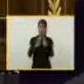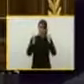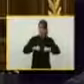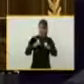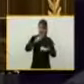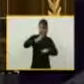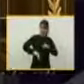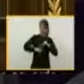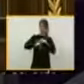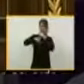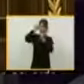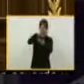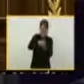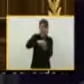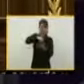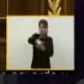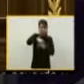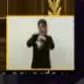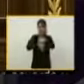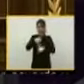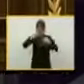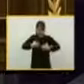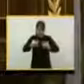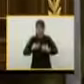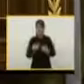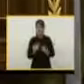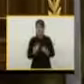en que contribuye a hacer más eficiente la administración pública.